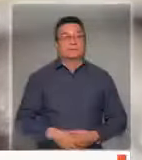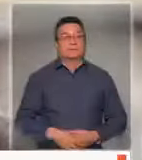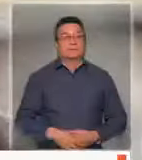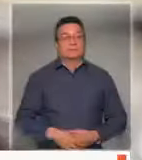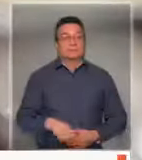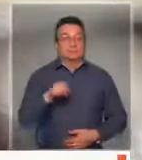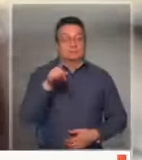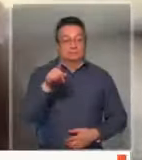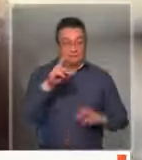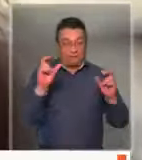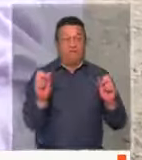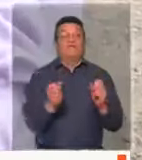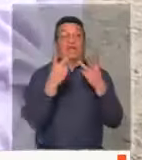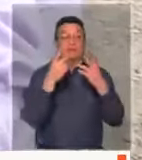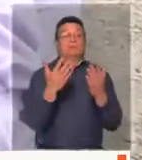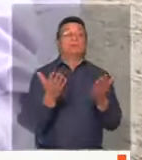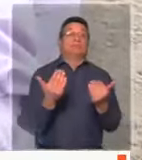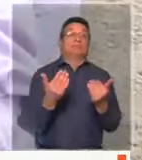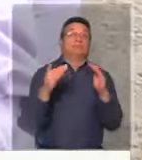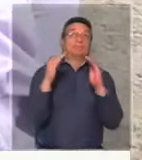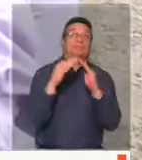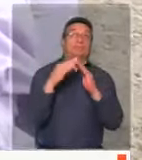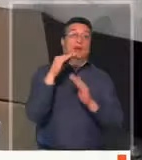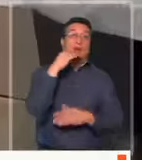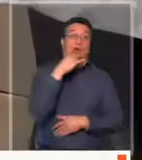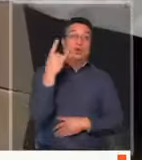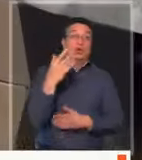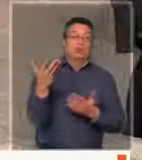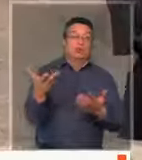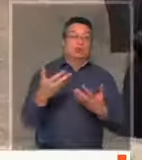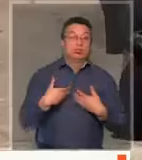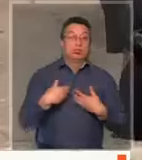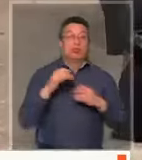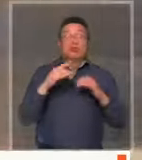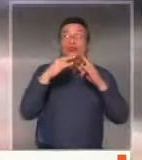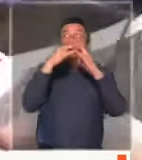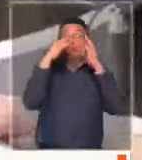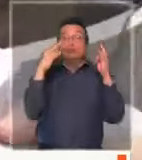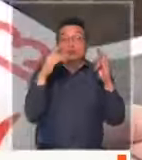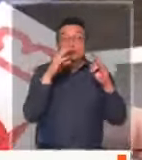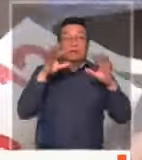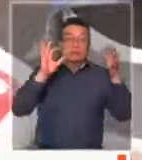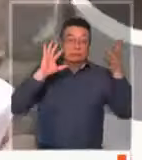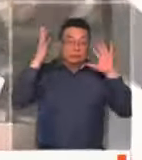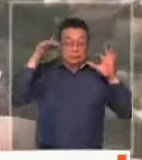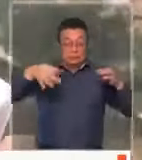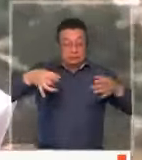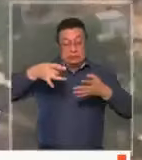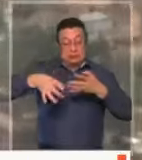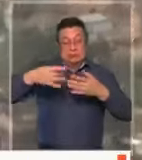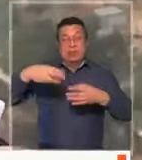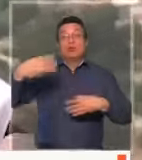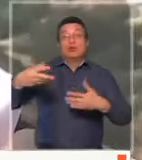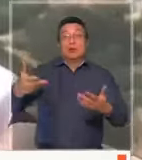Ella es una sobreviviente y sigue a la espera de una vivienda de emergencia. Se cubre con lo que puede. Con nylon, nylon que te da la